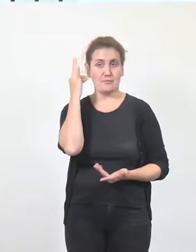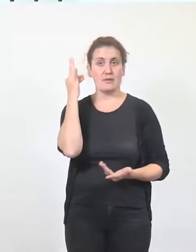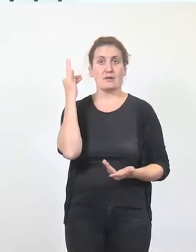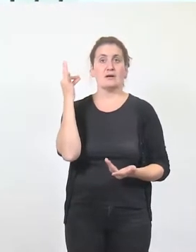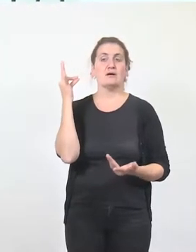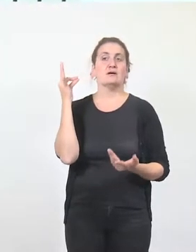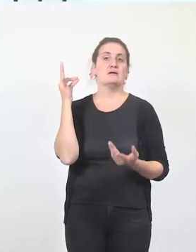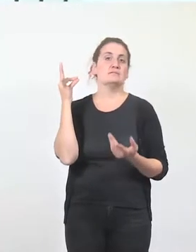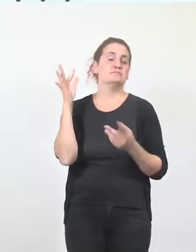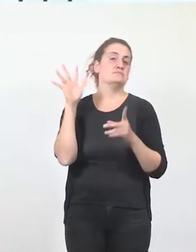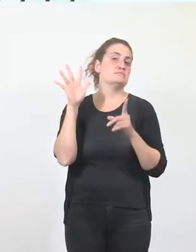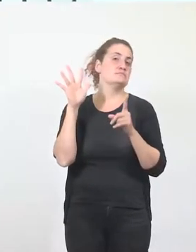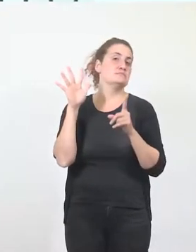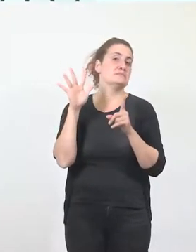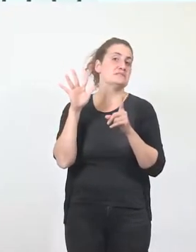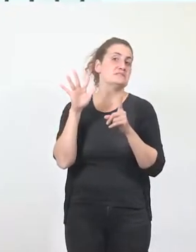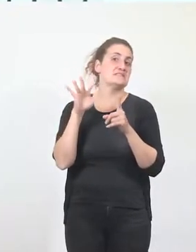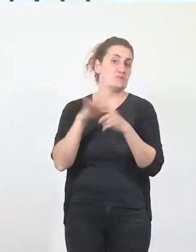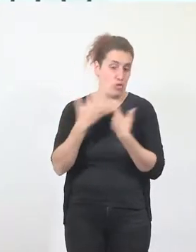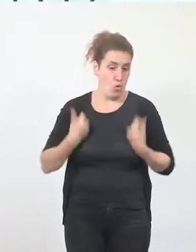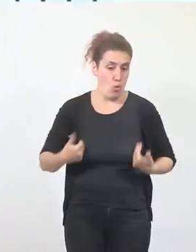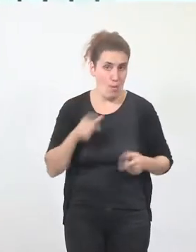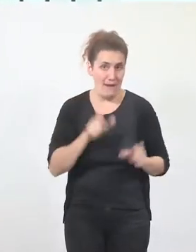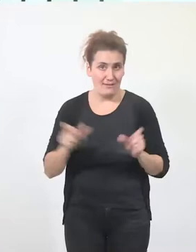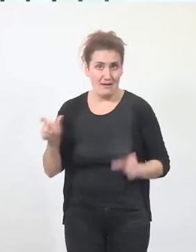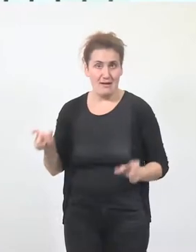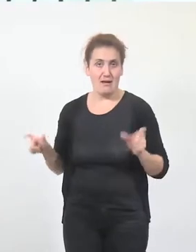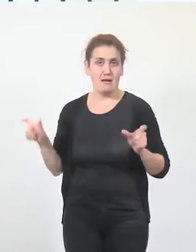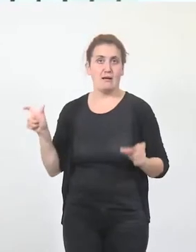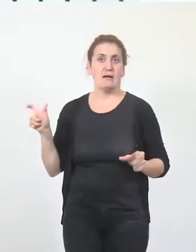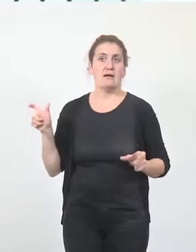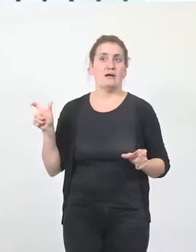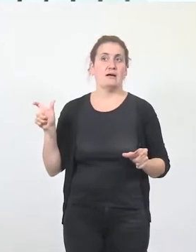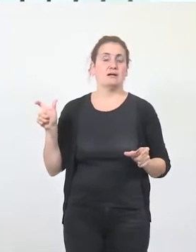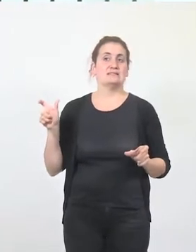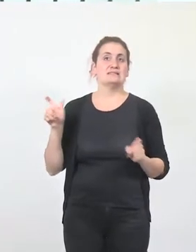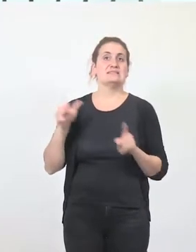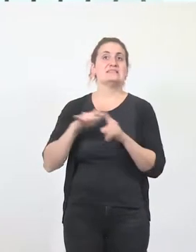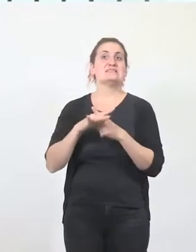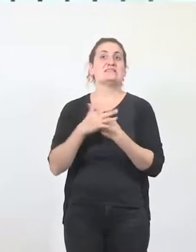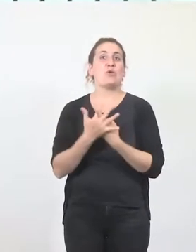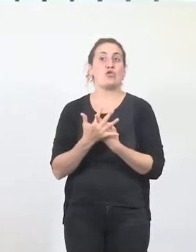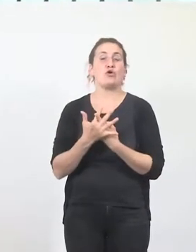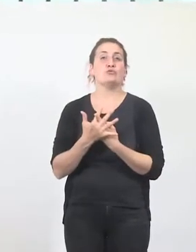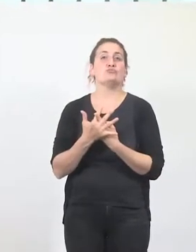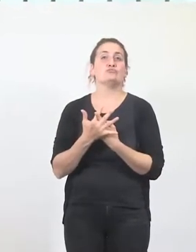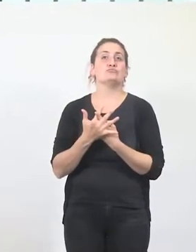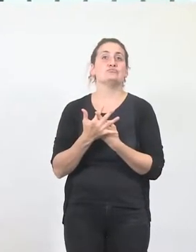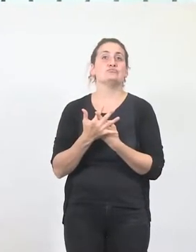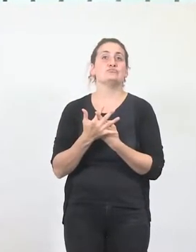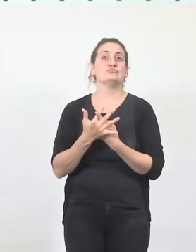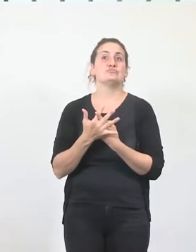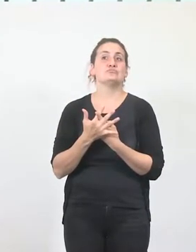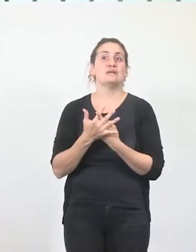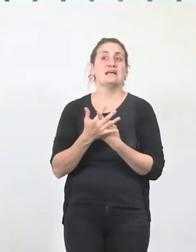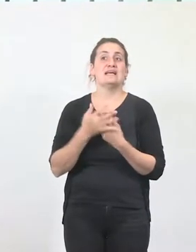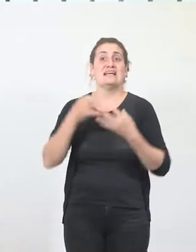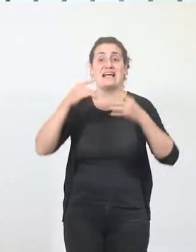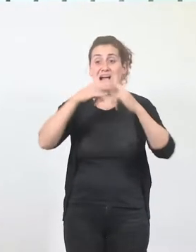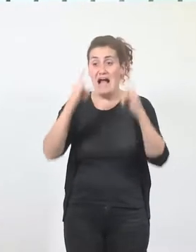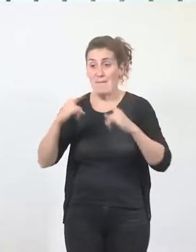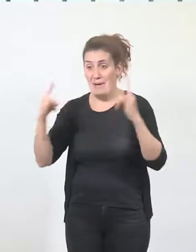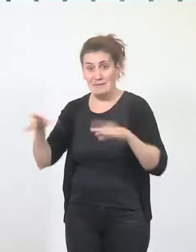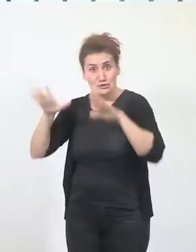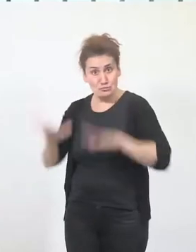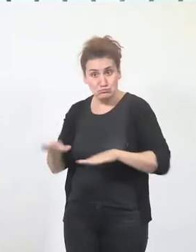la situación humanitaria. Es una situación en la que siempre casi quien se queda en los